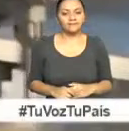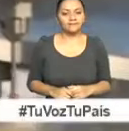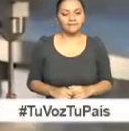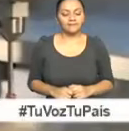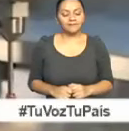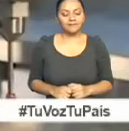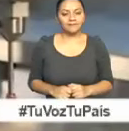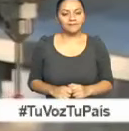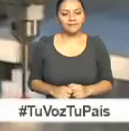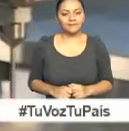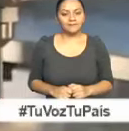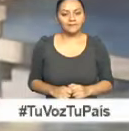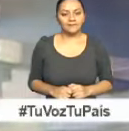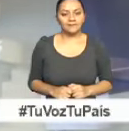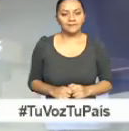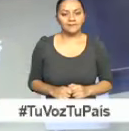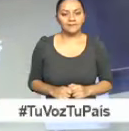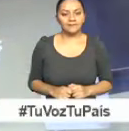Noticiero Ciudadano.